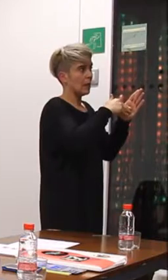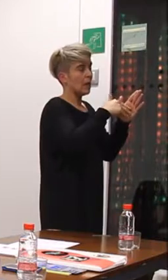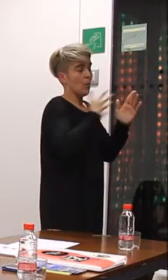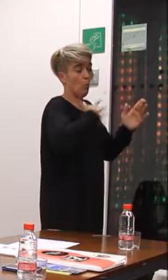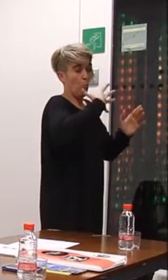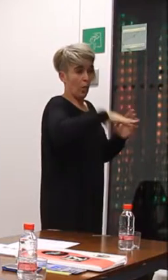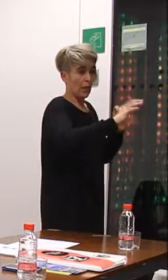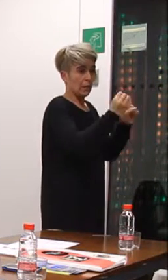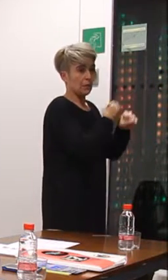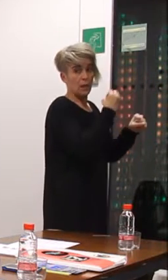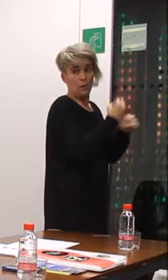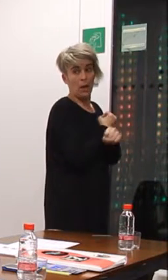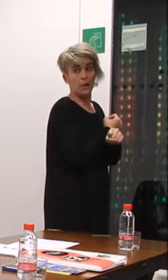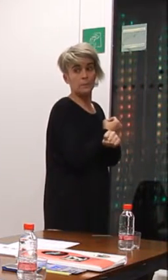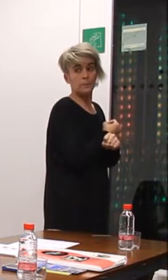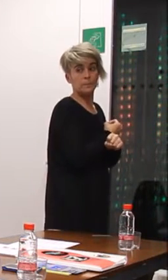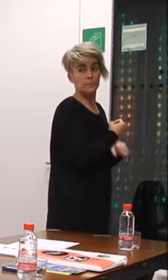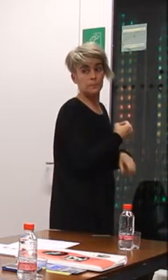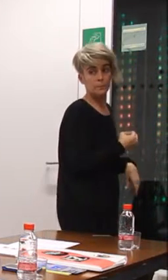trabajar.